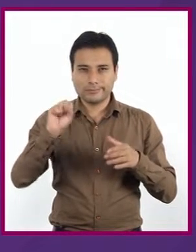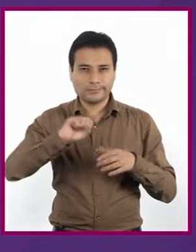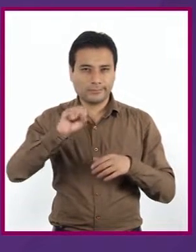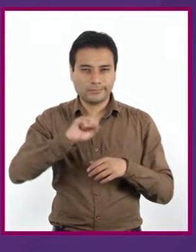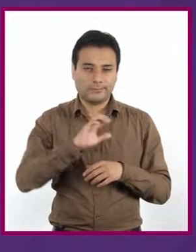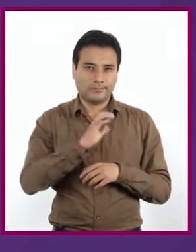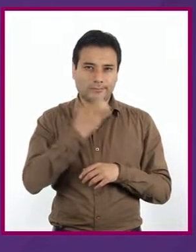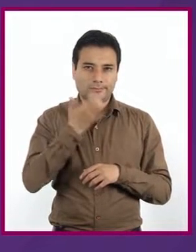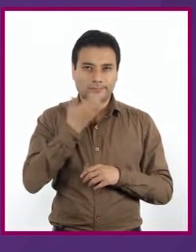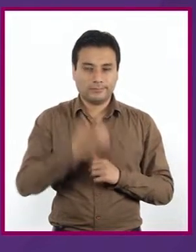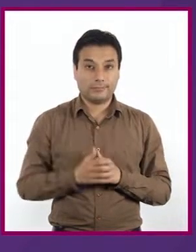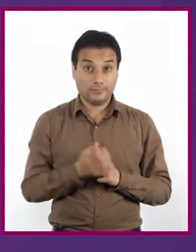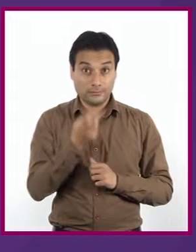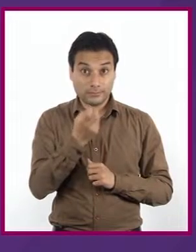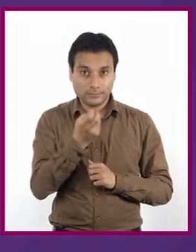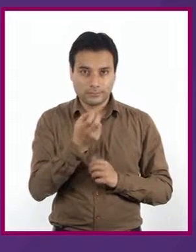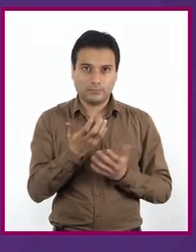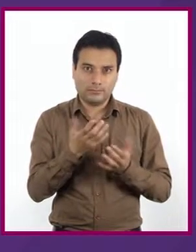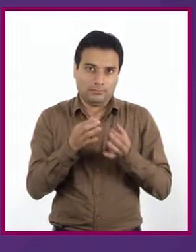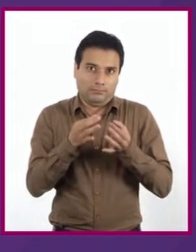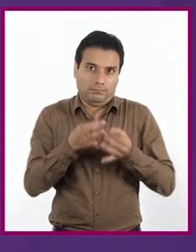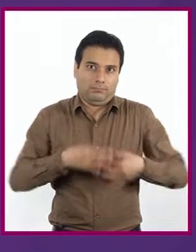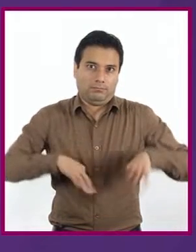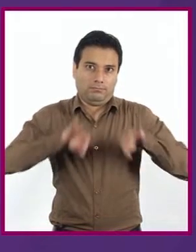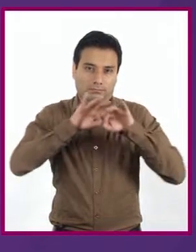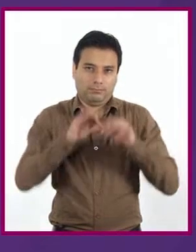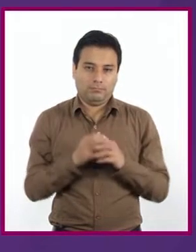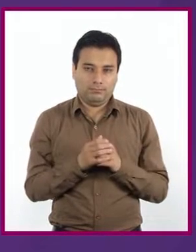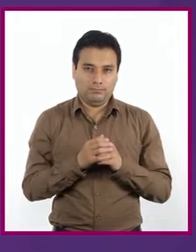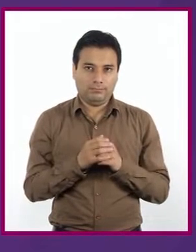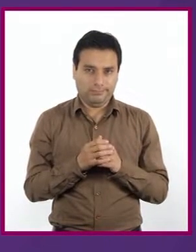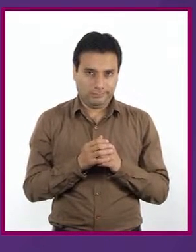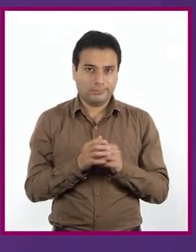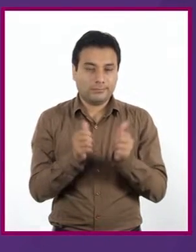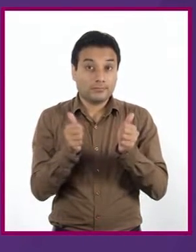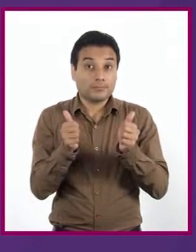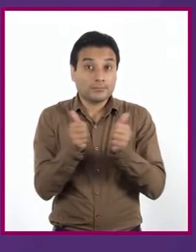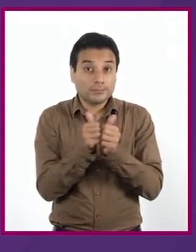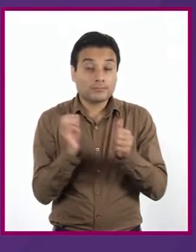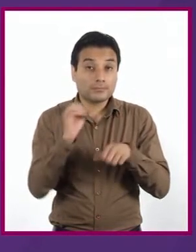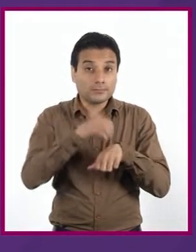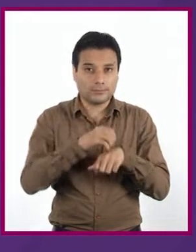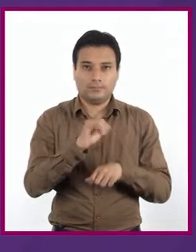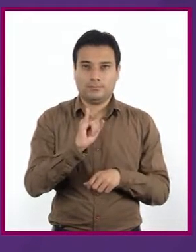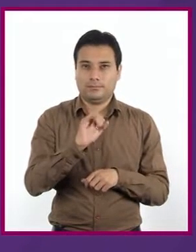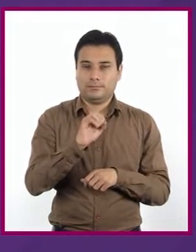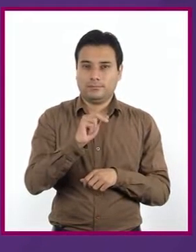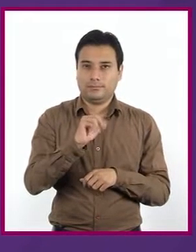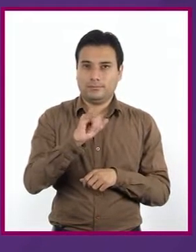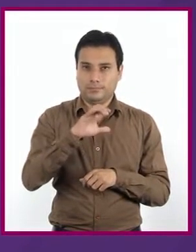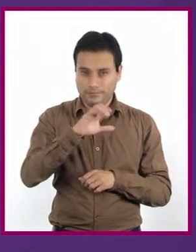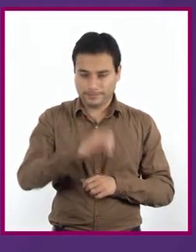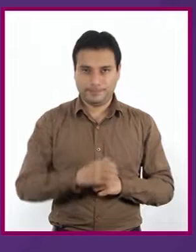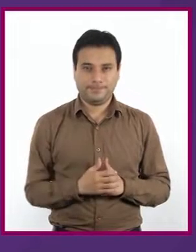claro ejemplo de la importancia en nuestra vida cotidiana de los compuestos iónicos.